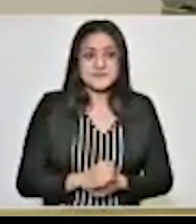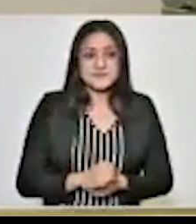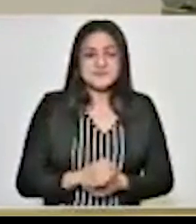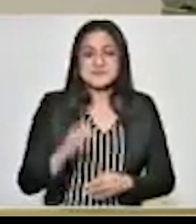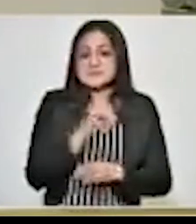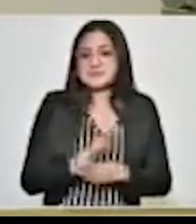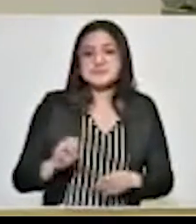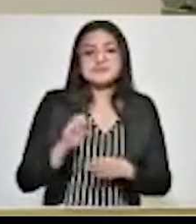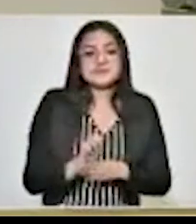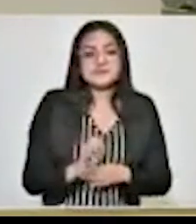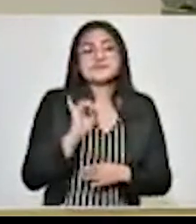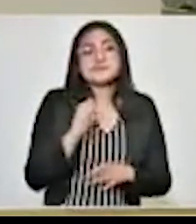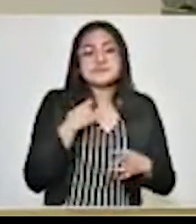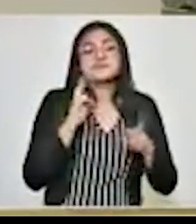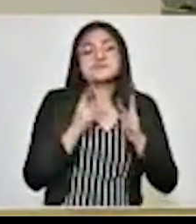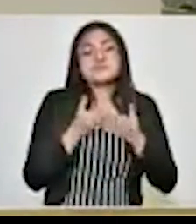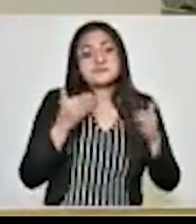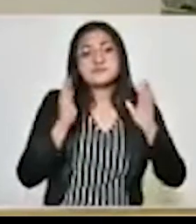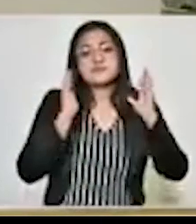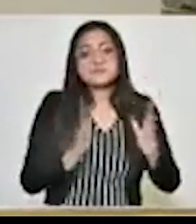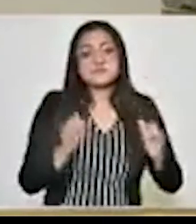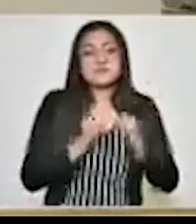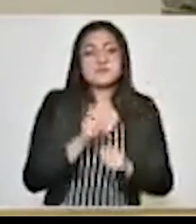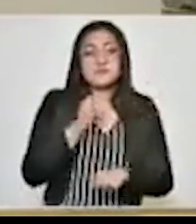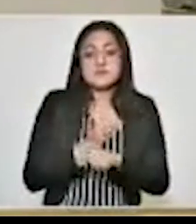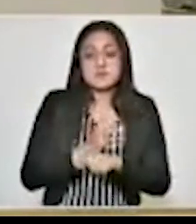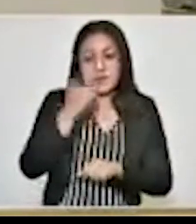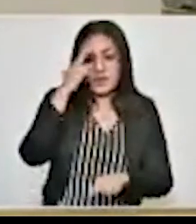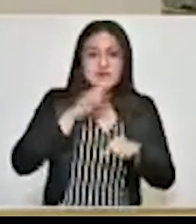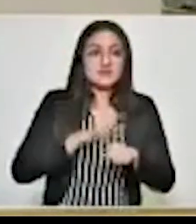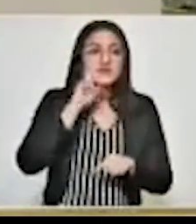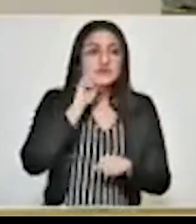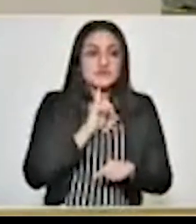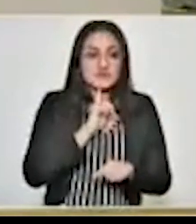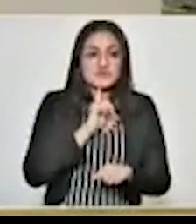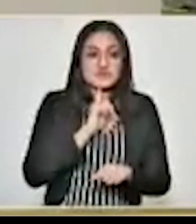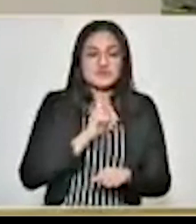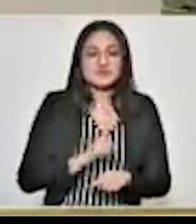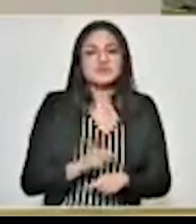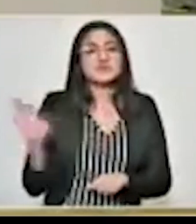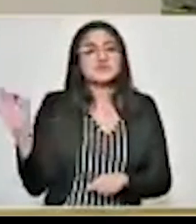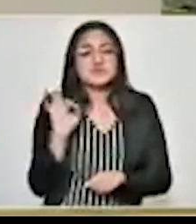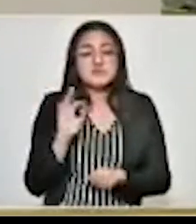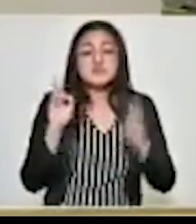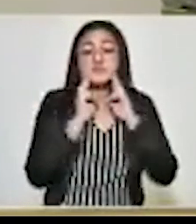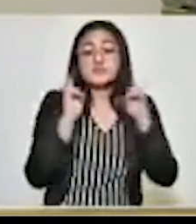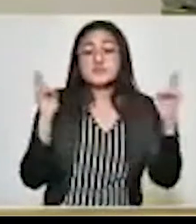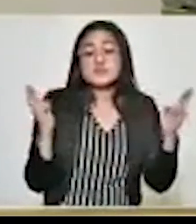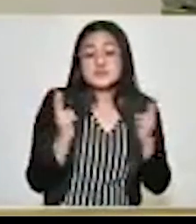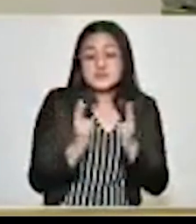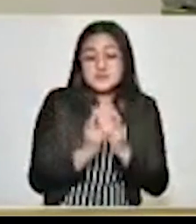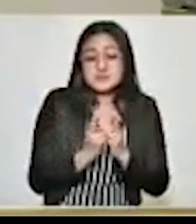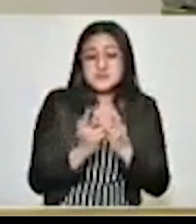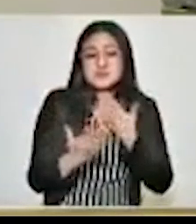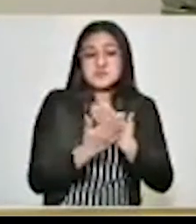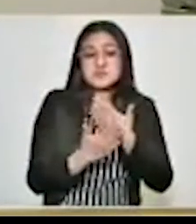Entonces, sí he hablado con la hoy rectora en funciones y tentativamente nos reuniremos